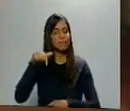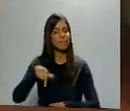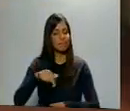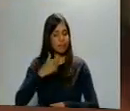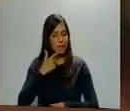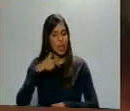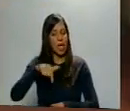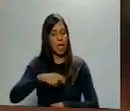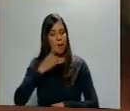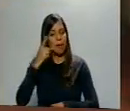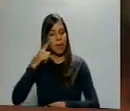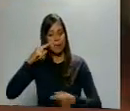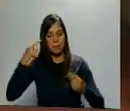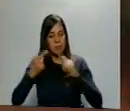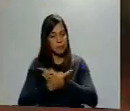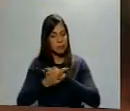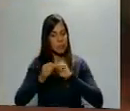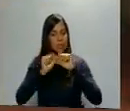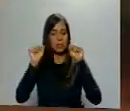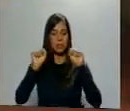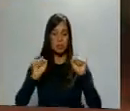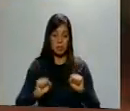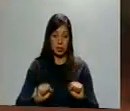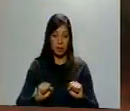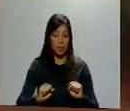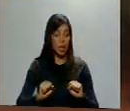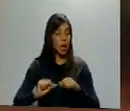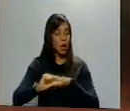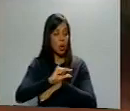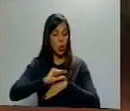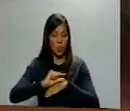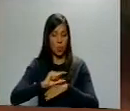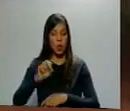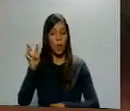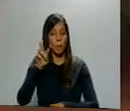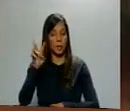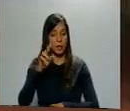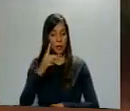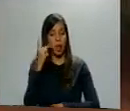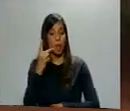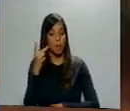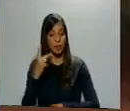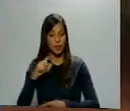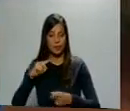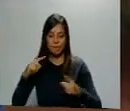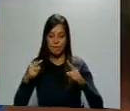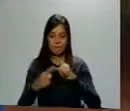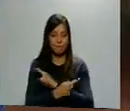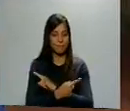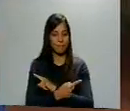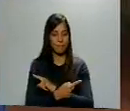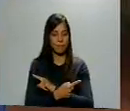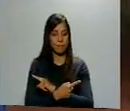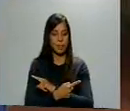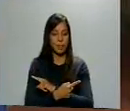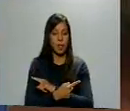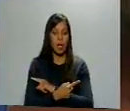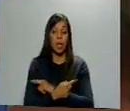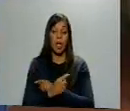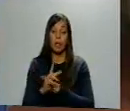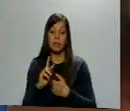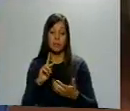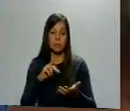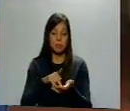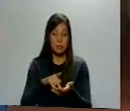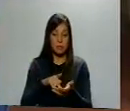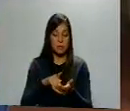un cambio completo de nuestro sistema de gobierno, de nuestro sistema político. Y cuando llegamos a